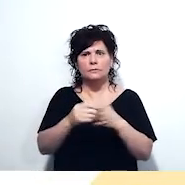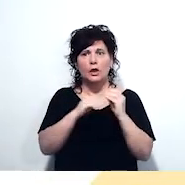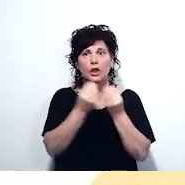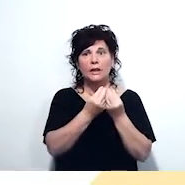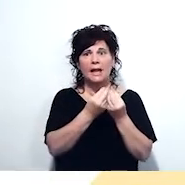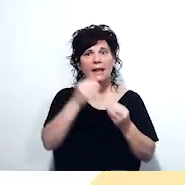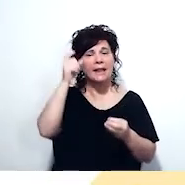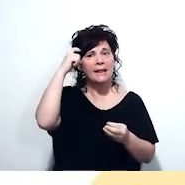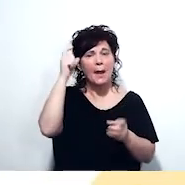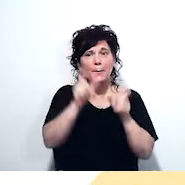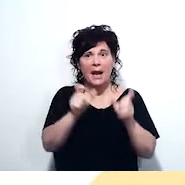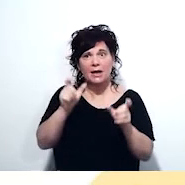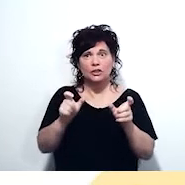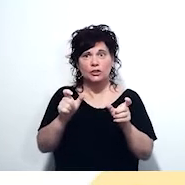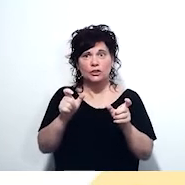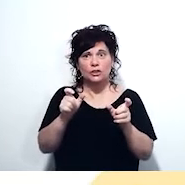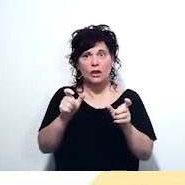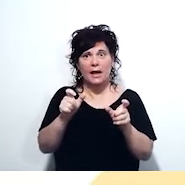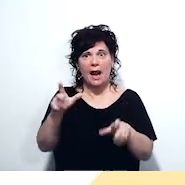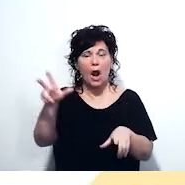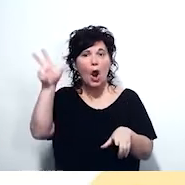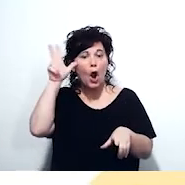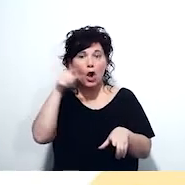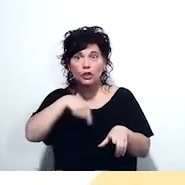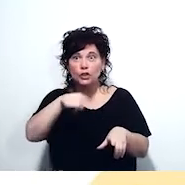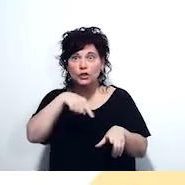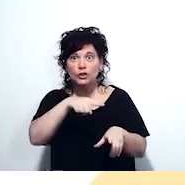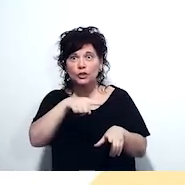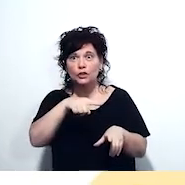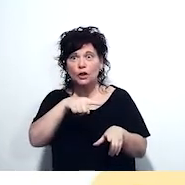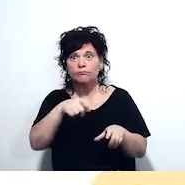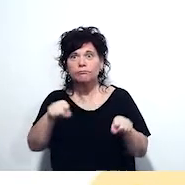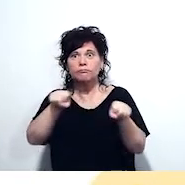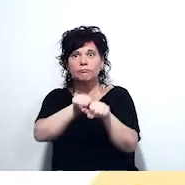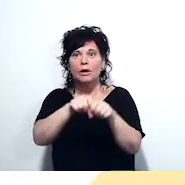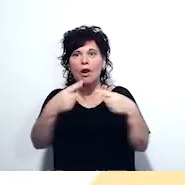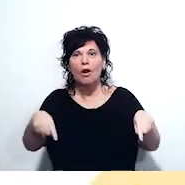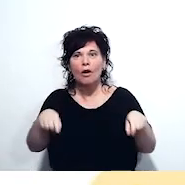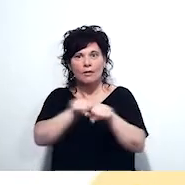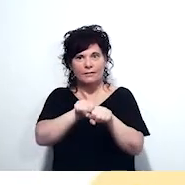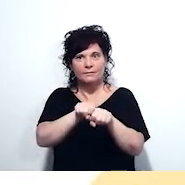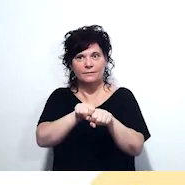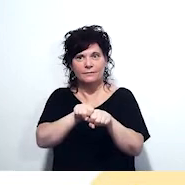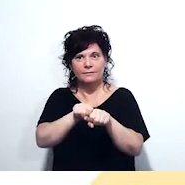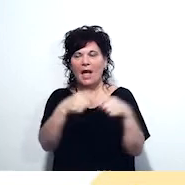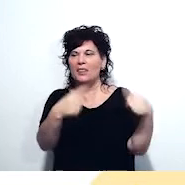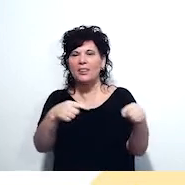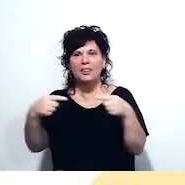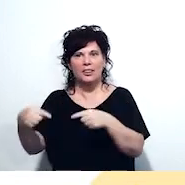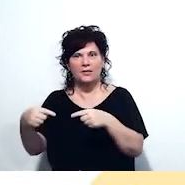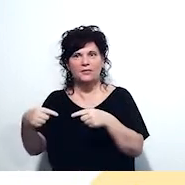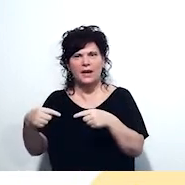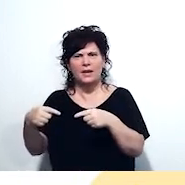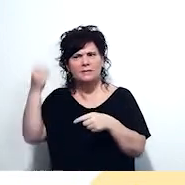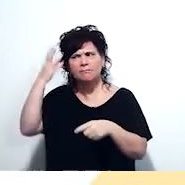cada 10 usuarios compran cosas en línea en países desarrollados, mientras que en países en desarrollo 1 de cada 10, nada más. Mucha diferencia,